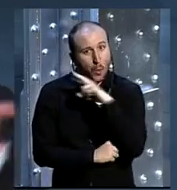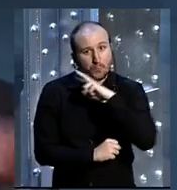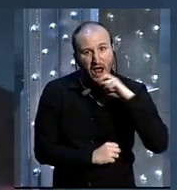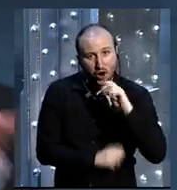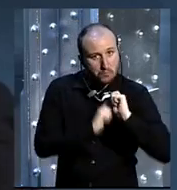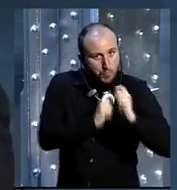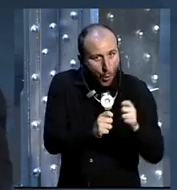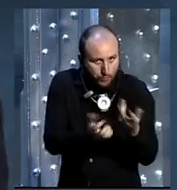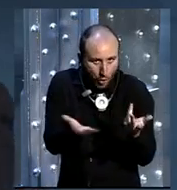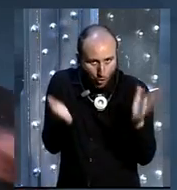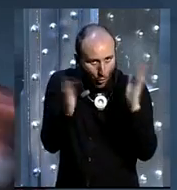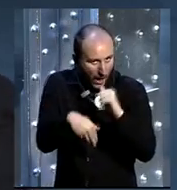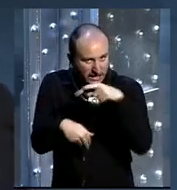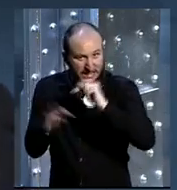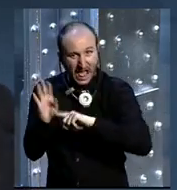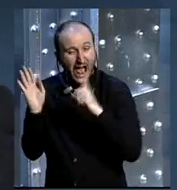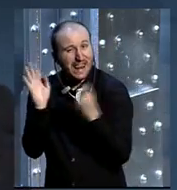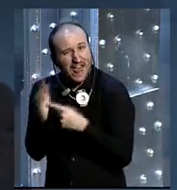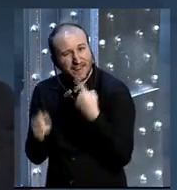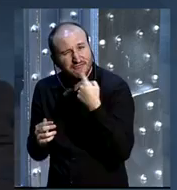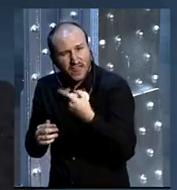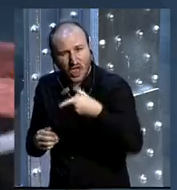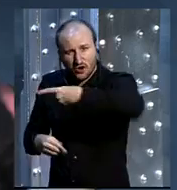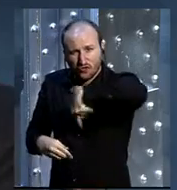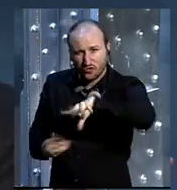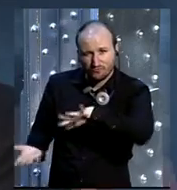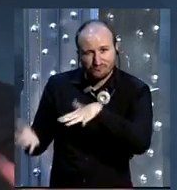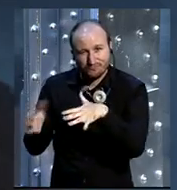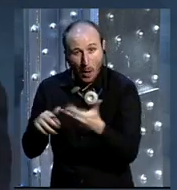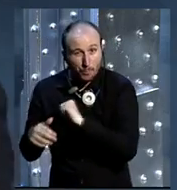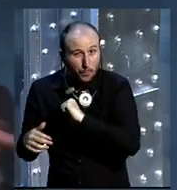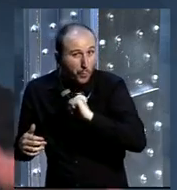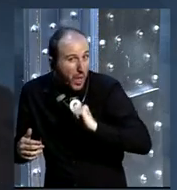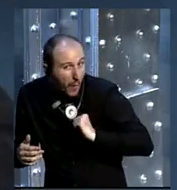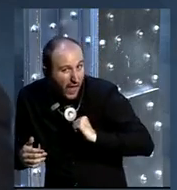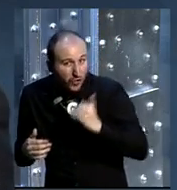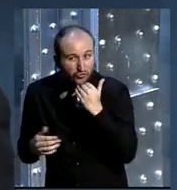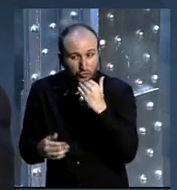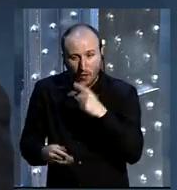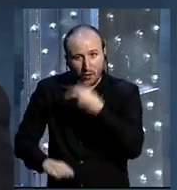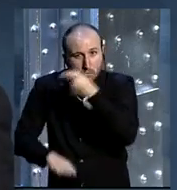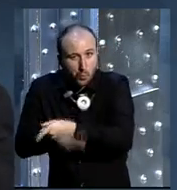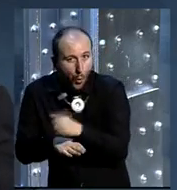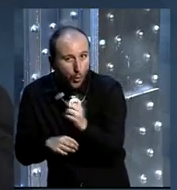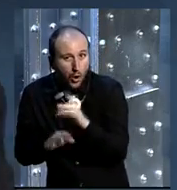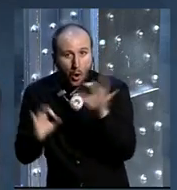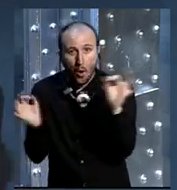decirlo. Esta legislación no nos dice que deberíamos ser más o menos privados, no nos dice que deberíamos o no deberíamos compartir nuestros datos, pero